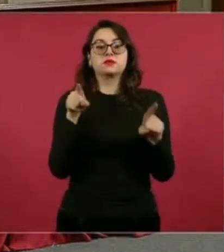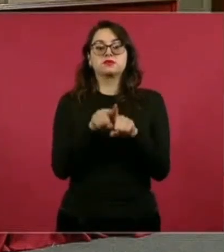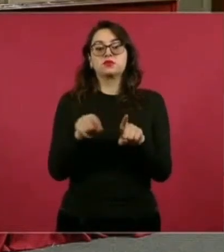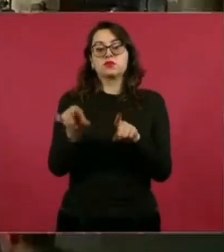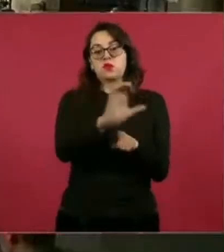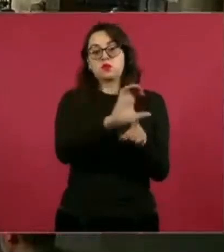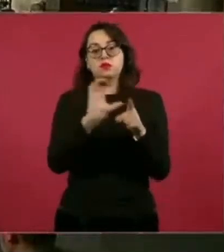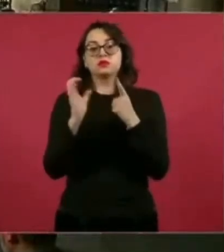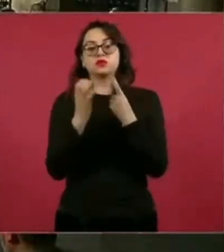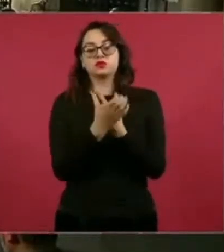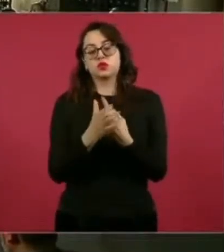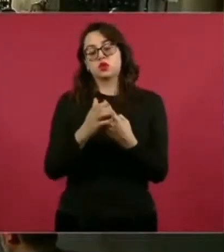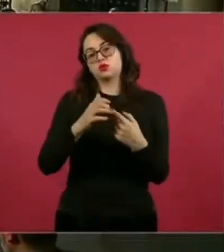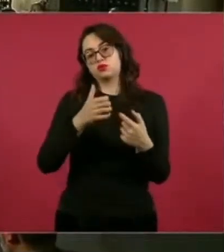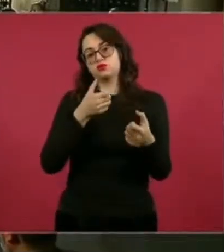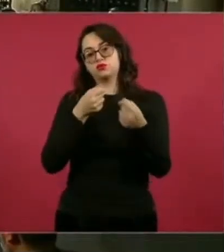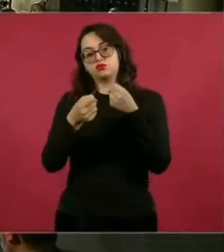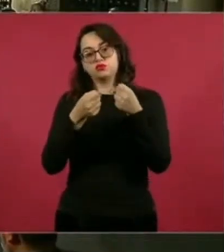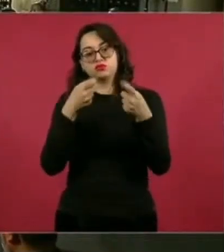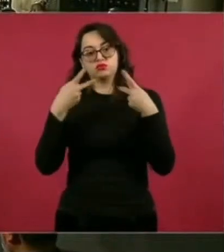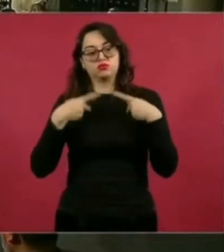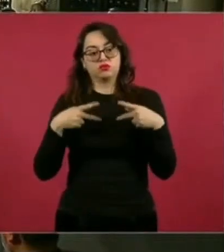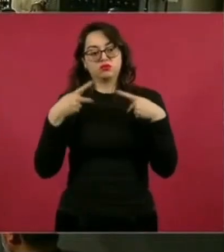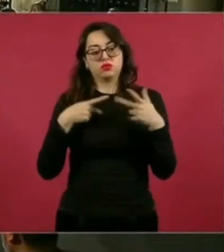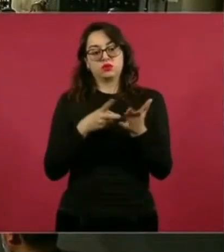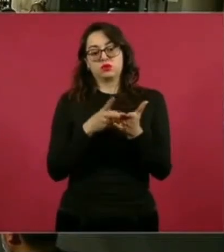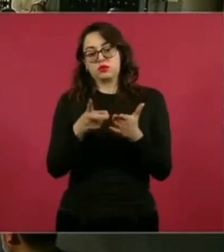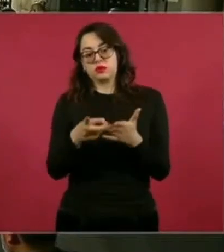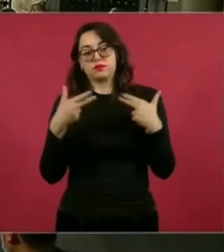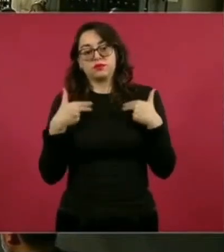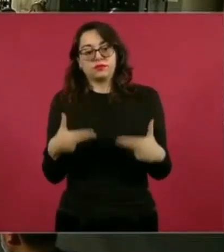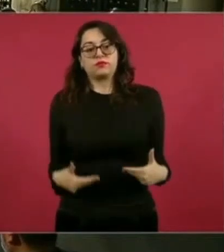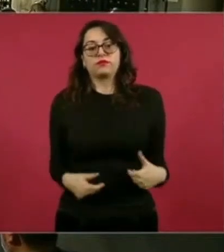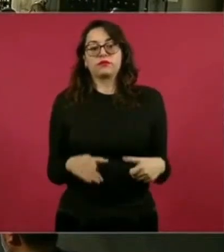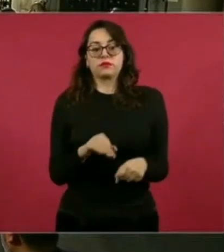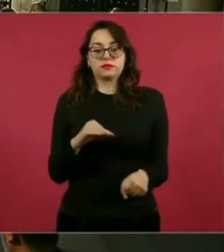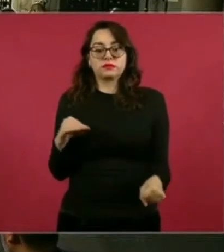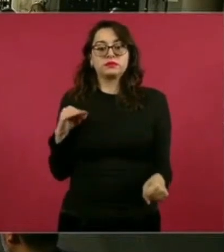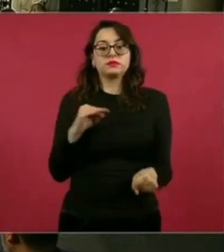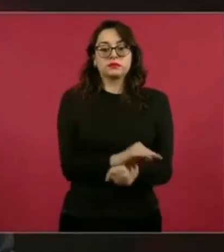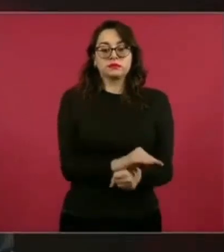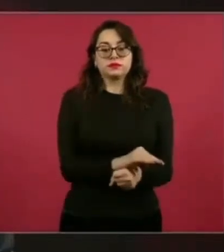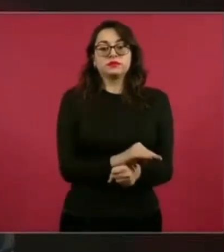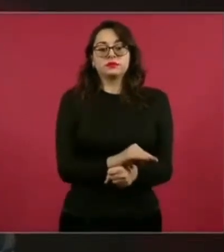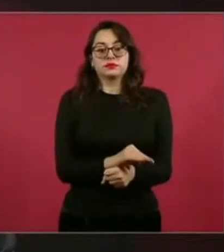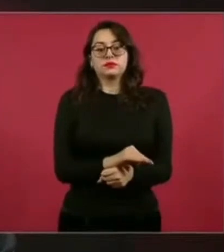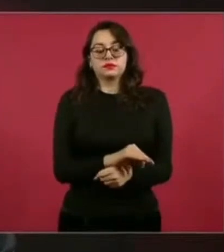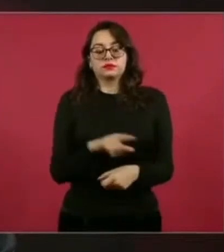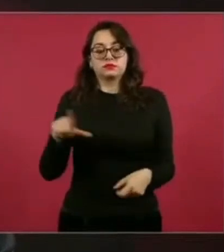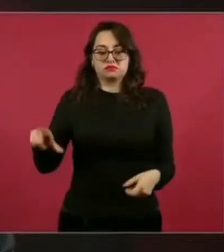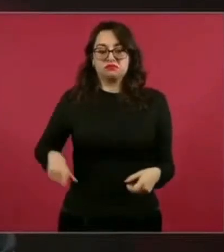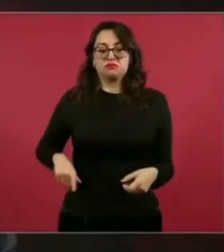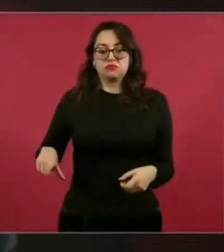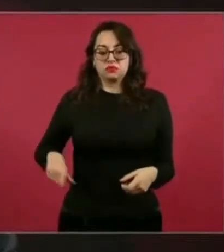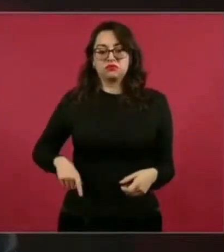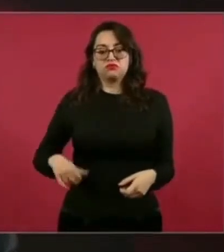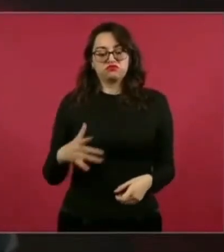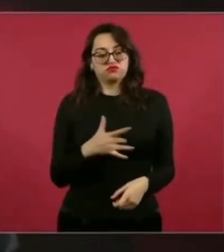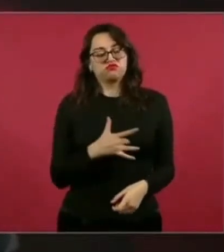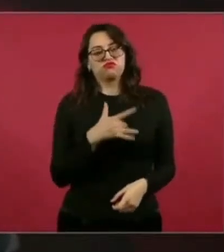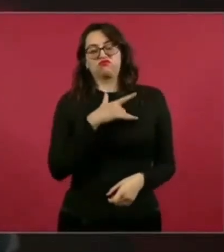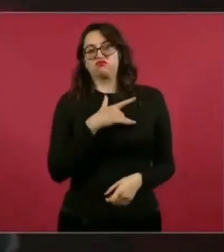mecanismo de protección a personas defensoras de derechos humanos y periodistas del Gobierno de México,